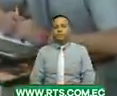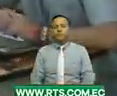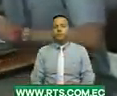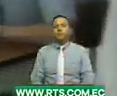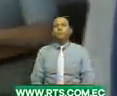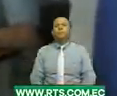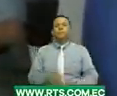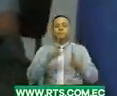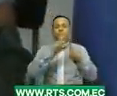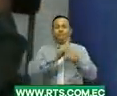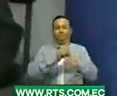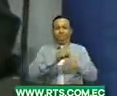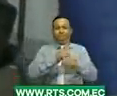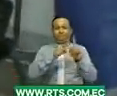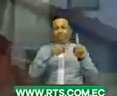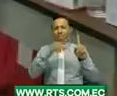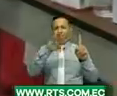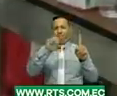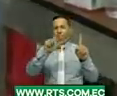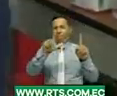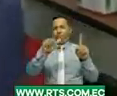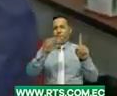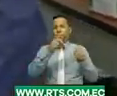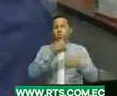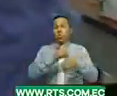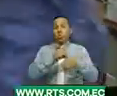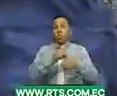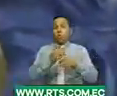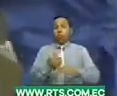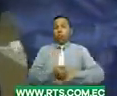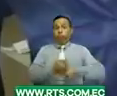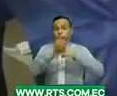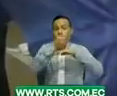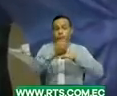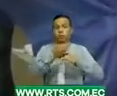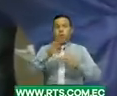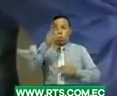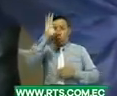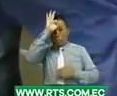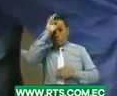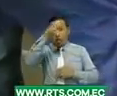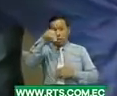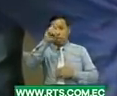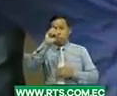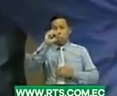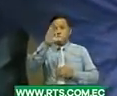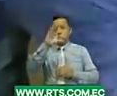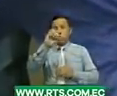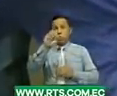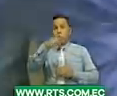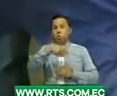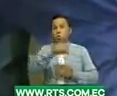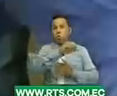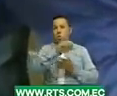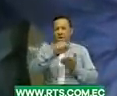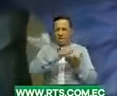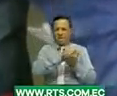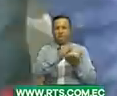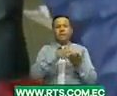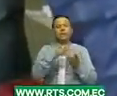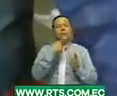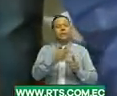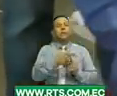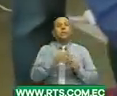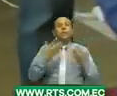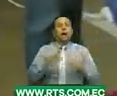El doctor Pablo Bolaños, médico internista de primera línea del Hospital Vicente Corral Moscoso, fue la primera persona vacunada en la capital azuaya dentro de la campaña